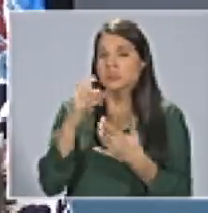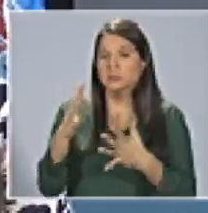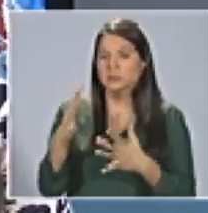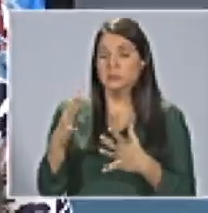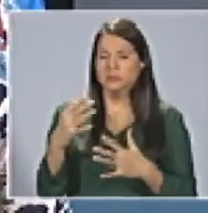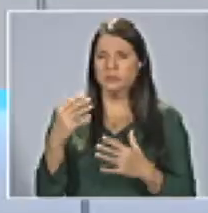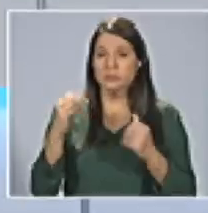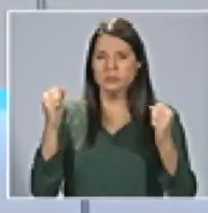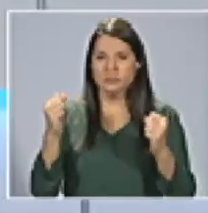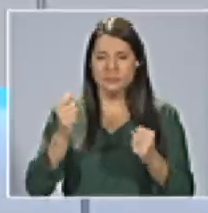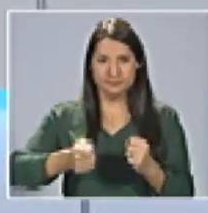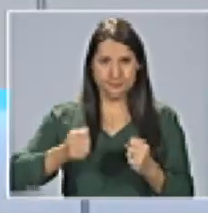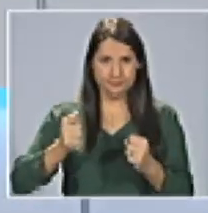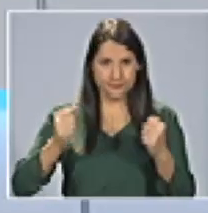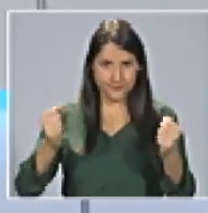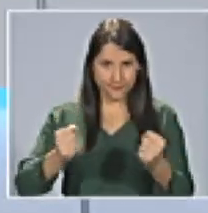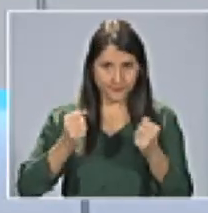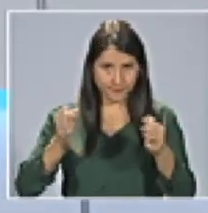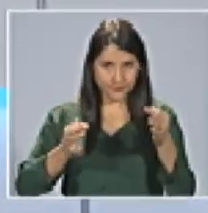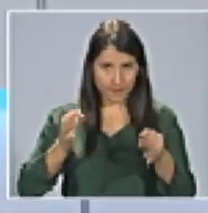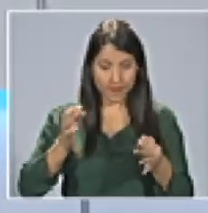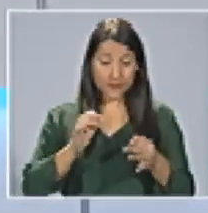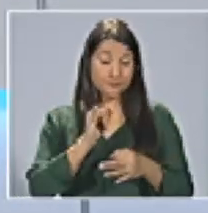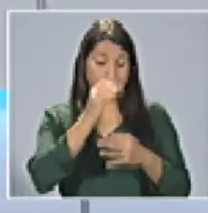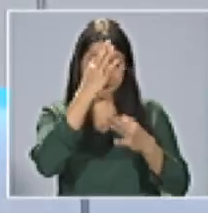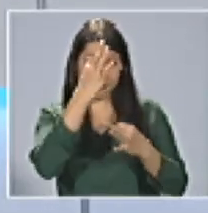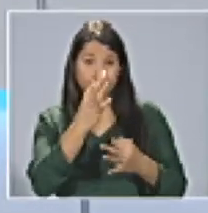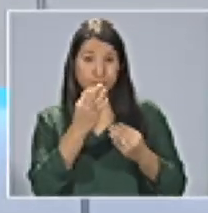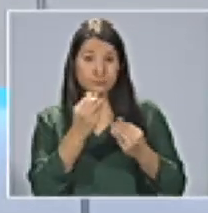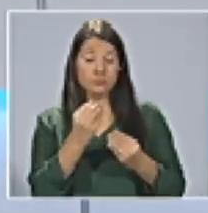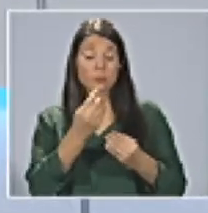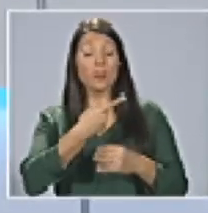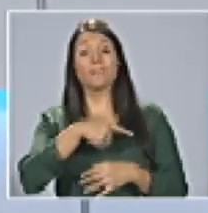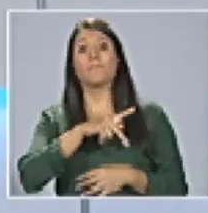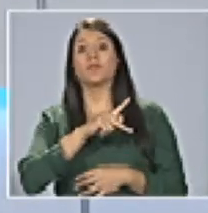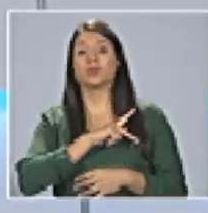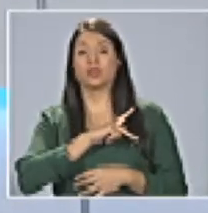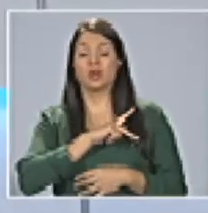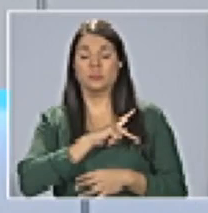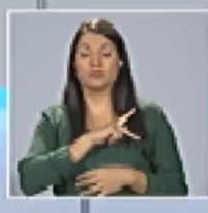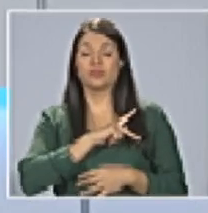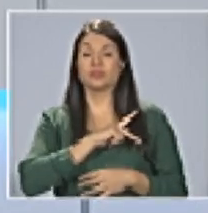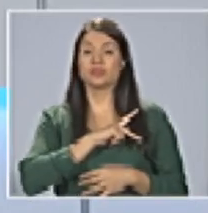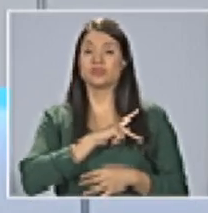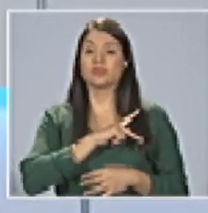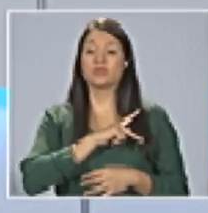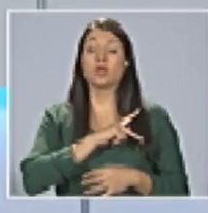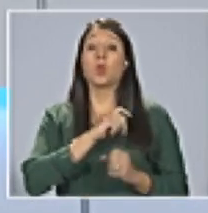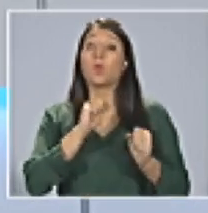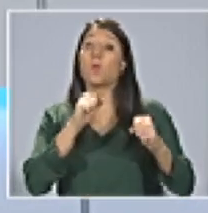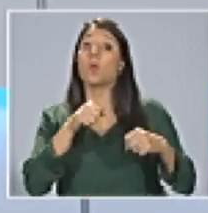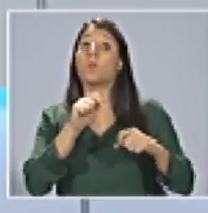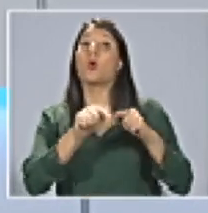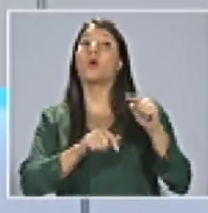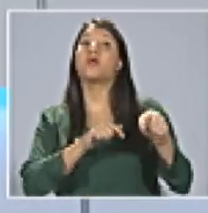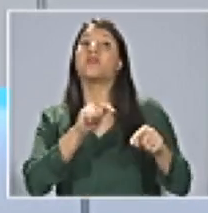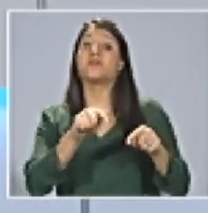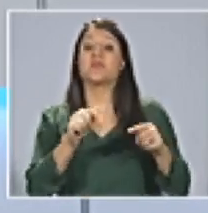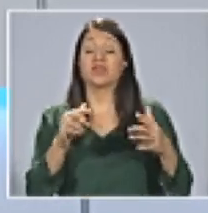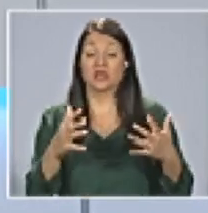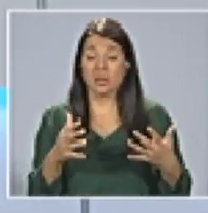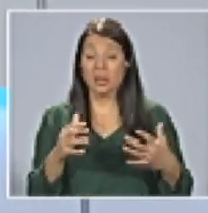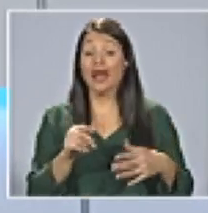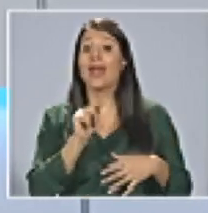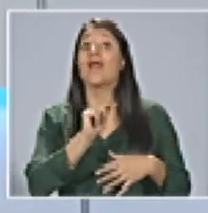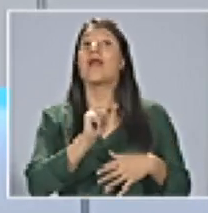Corte Plena? Es una decisión muy personal. Lo que es criticable es que,